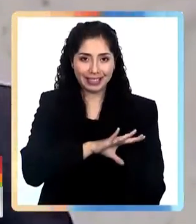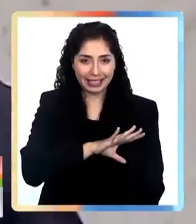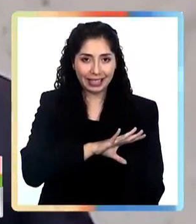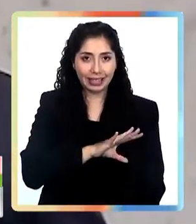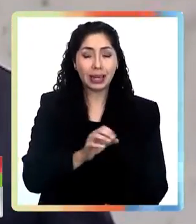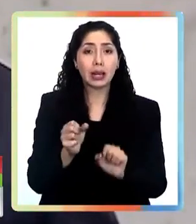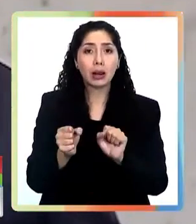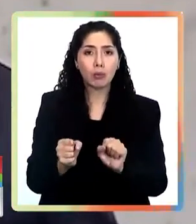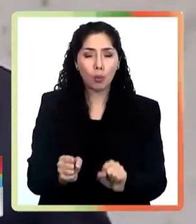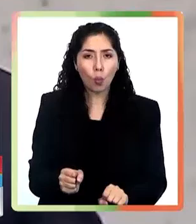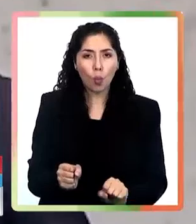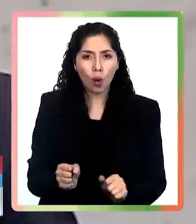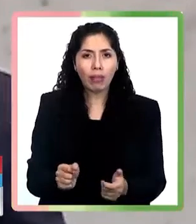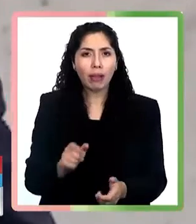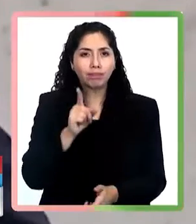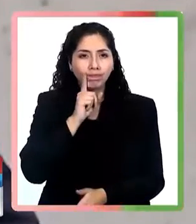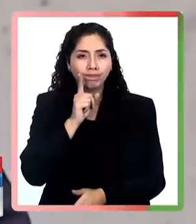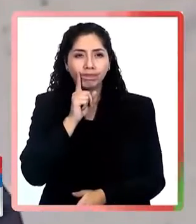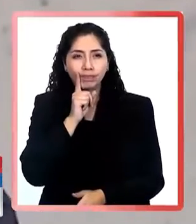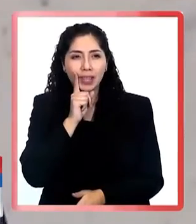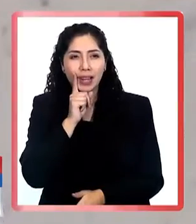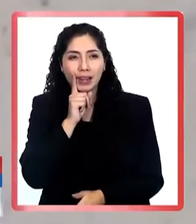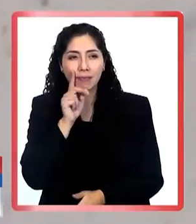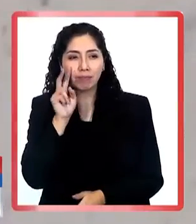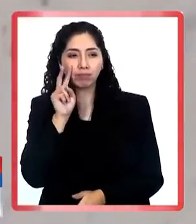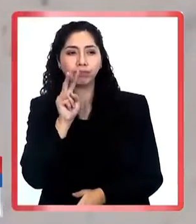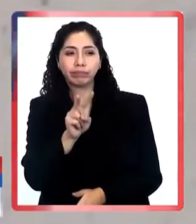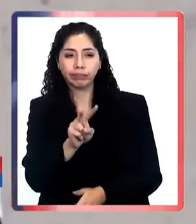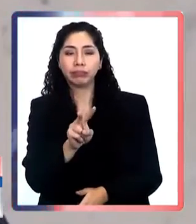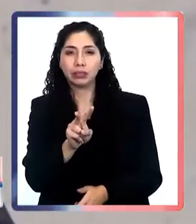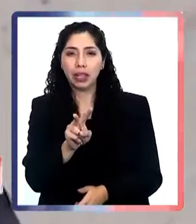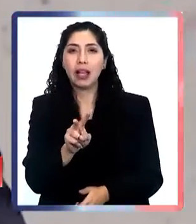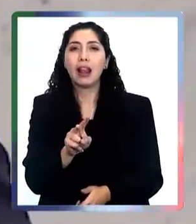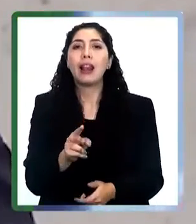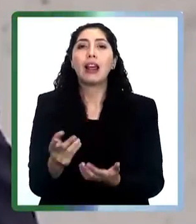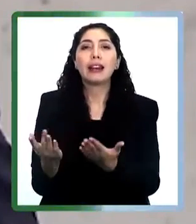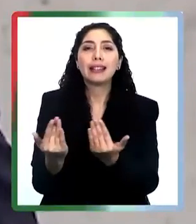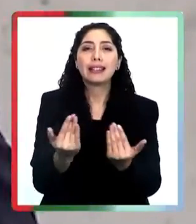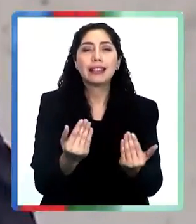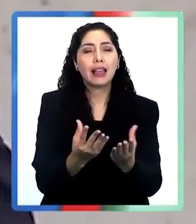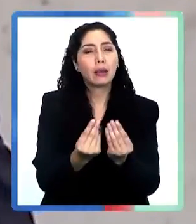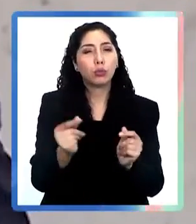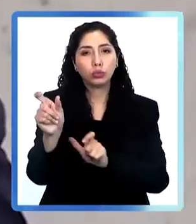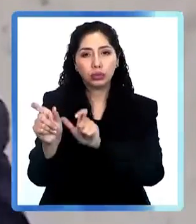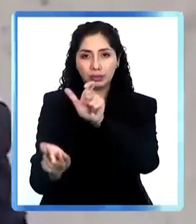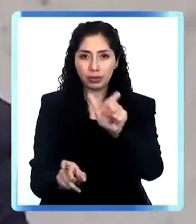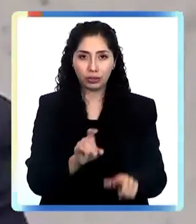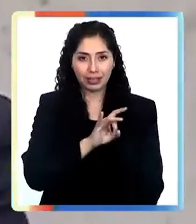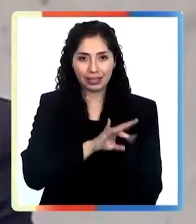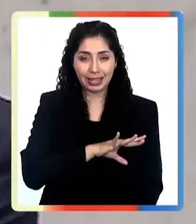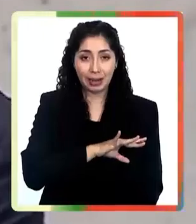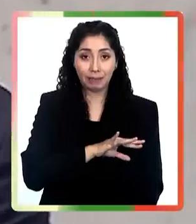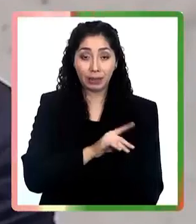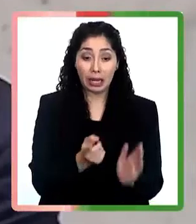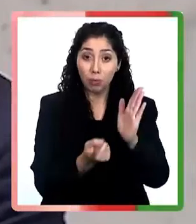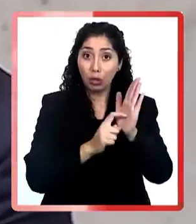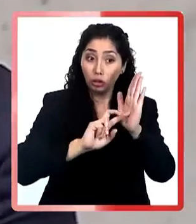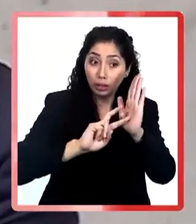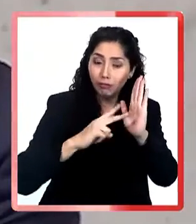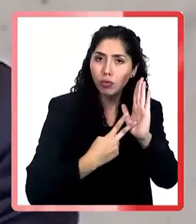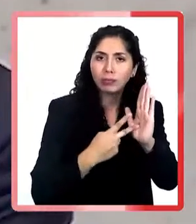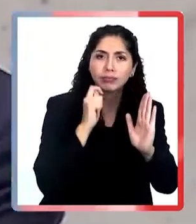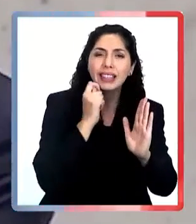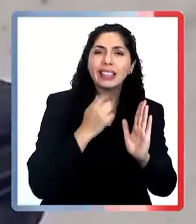que sea capaz de recoger la visión y aspiración de miles de chilenas y chilenos esta reforma tributaria buscará generar